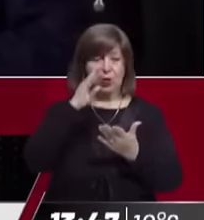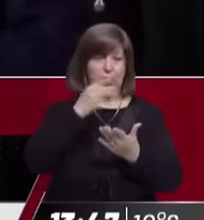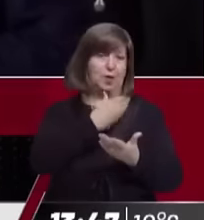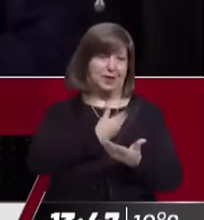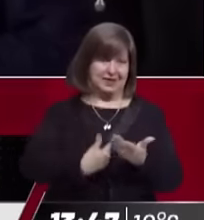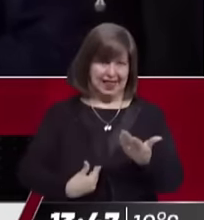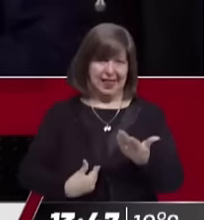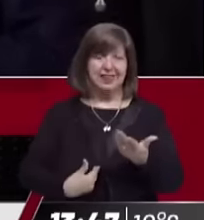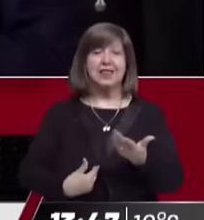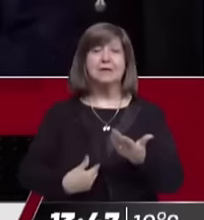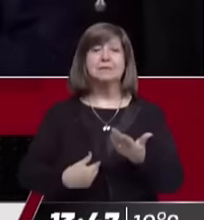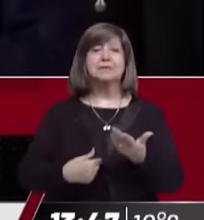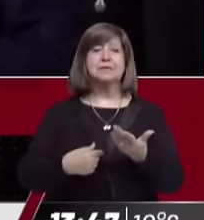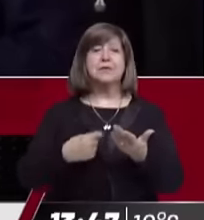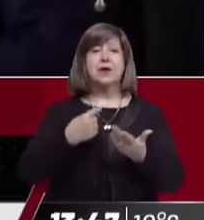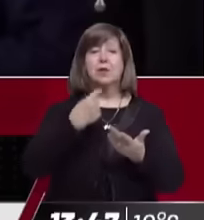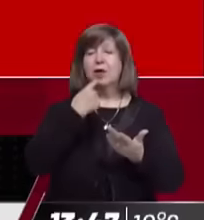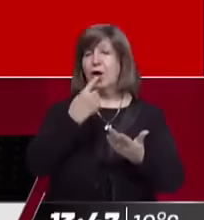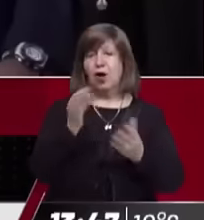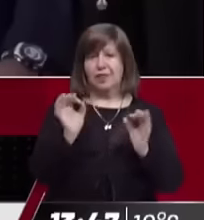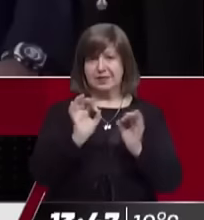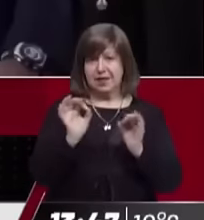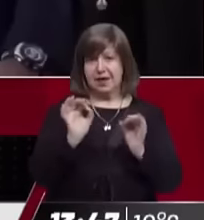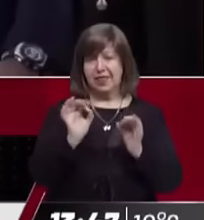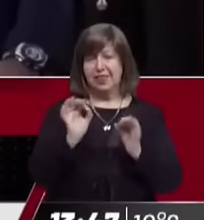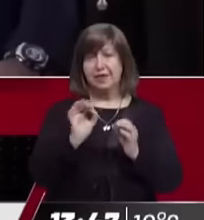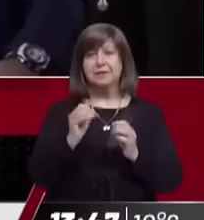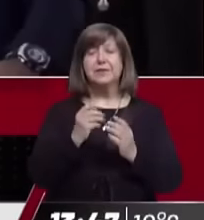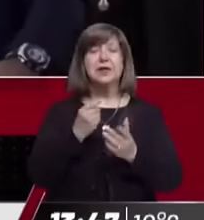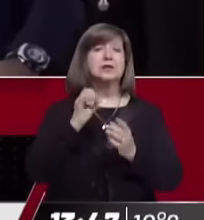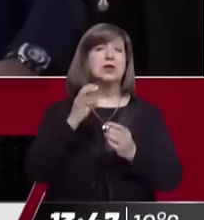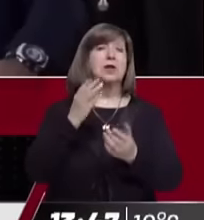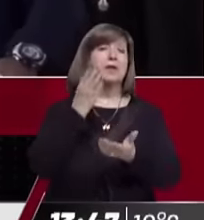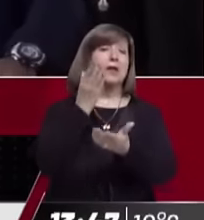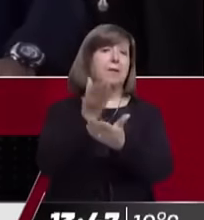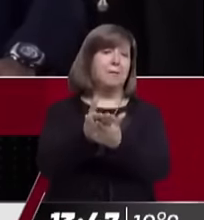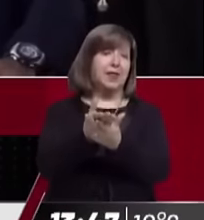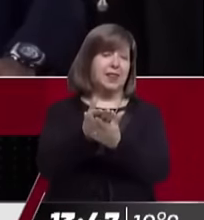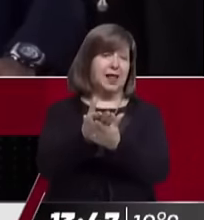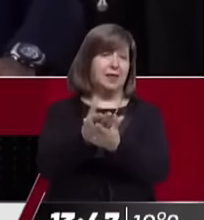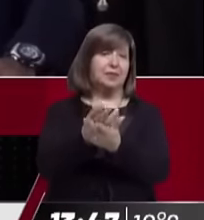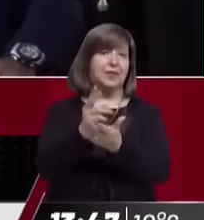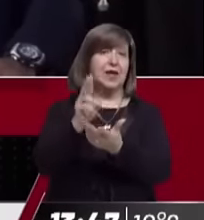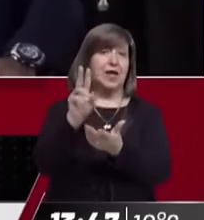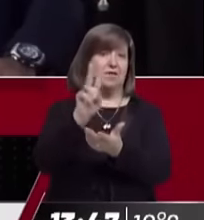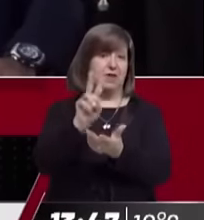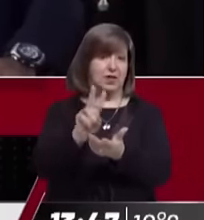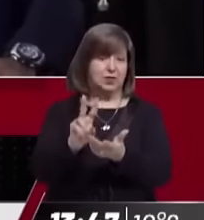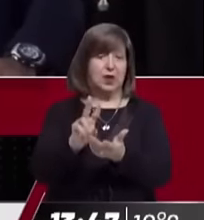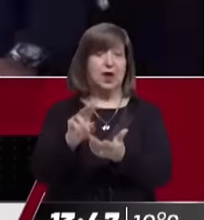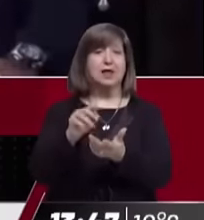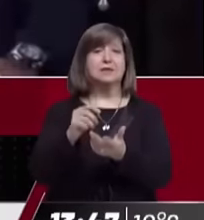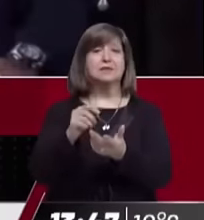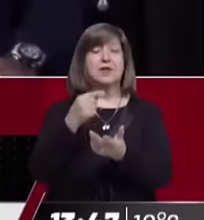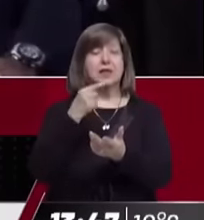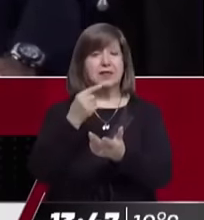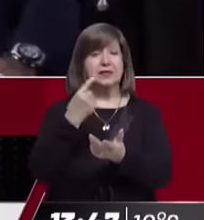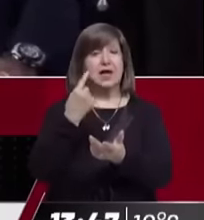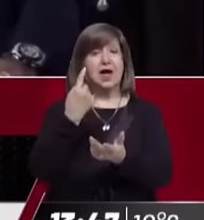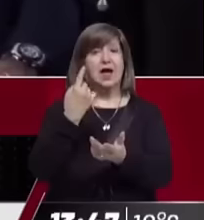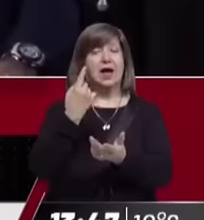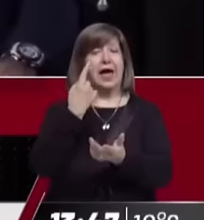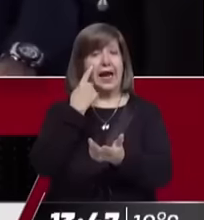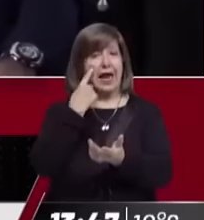de declaraciones políticas, le ha pedido al régimen de Maduro que